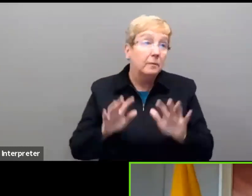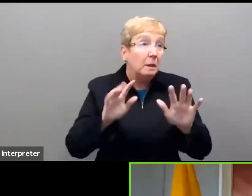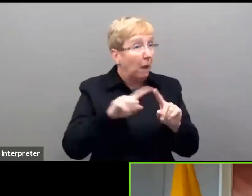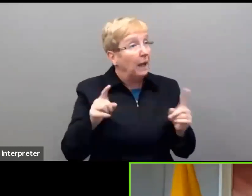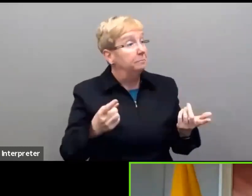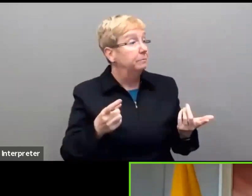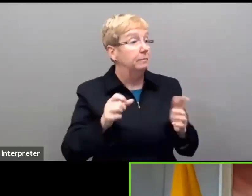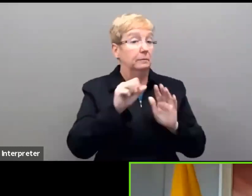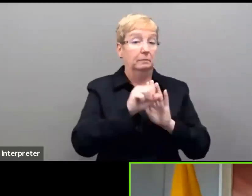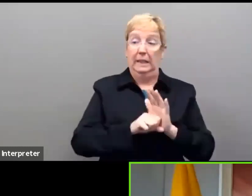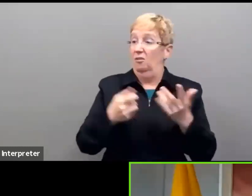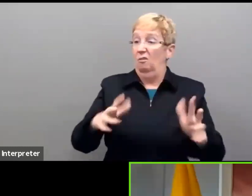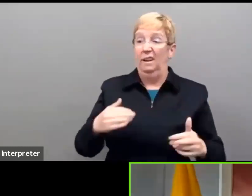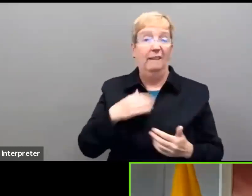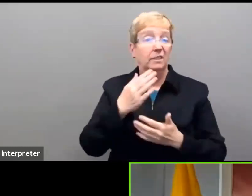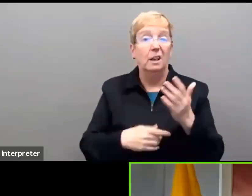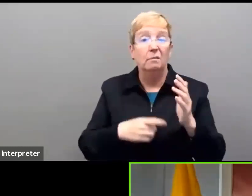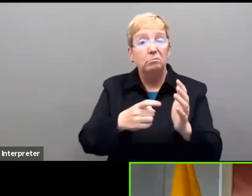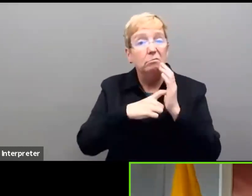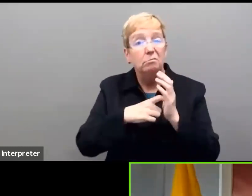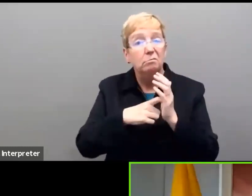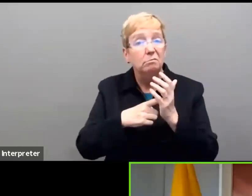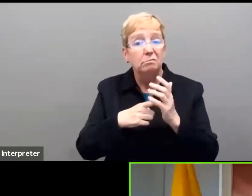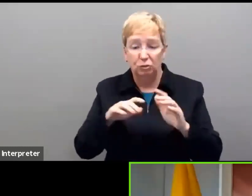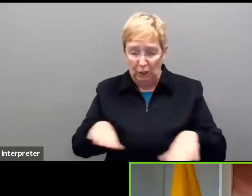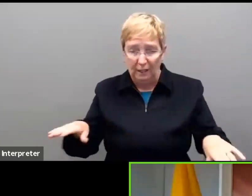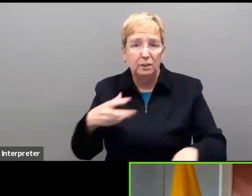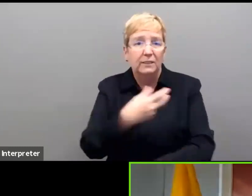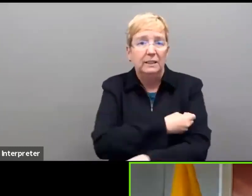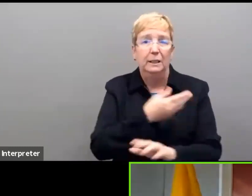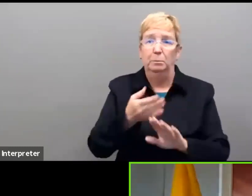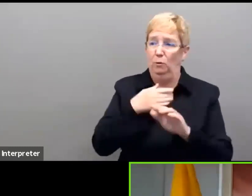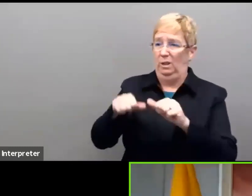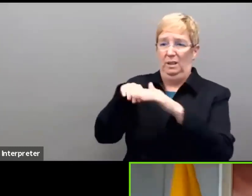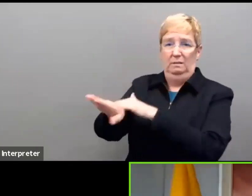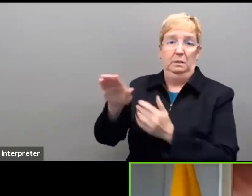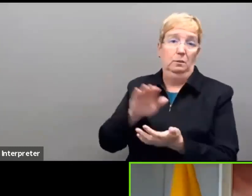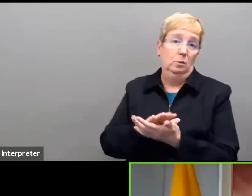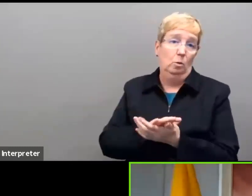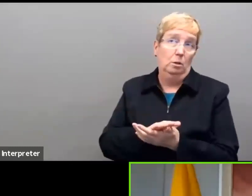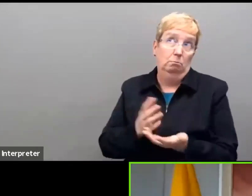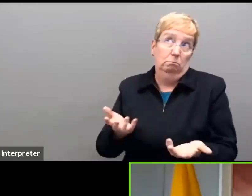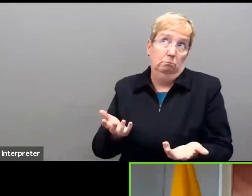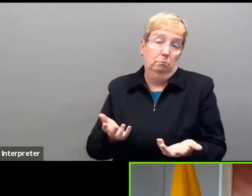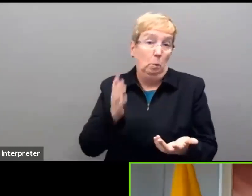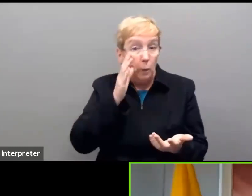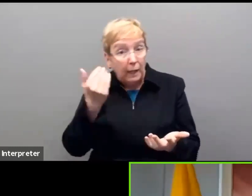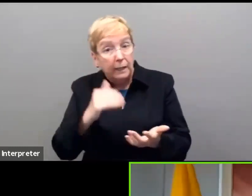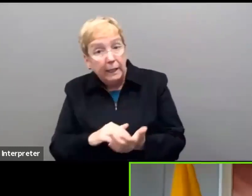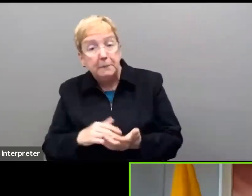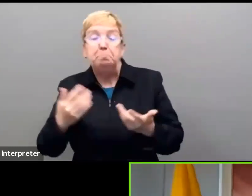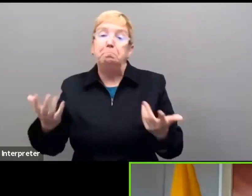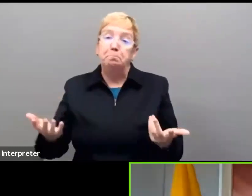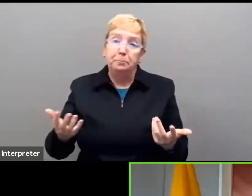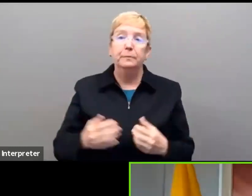convencer a los padres sobre este tema, pero como saben, existen vacunas obligadas, las inmunizaciones